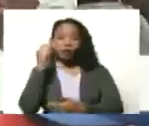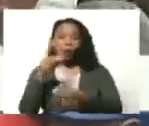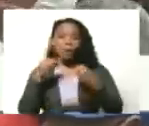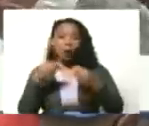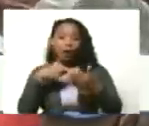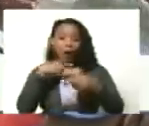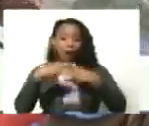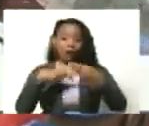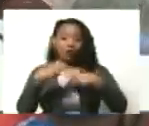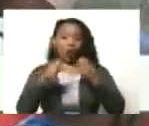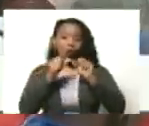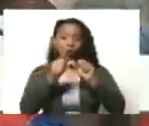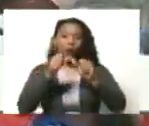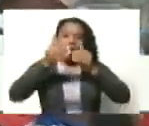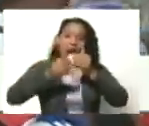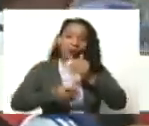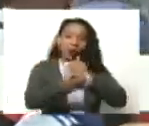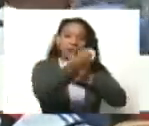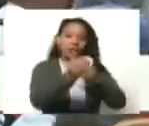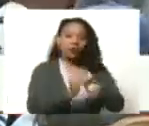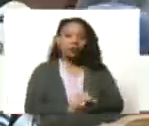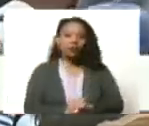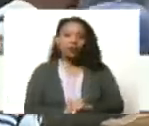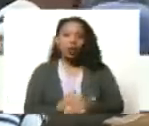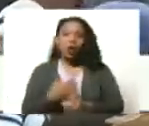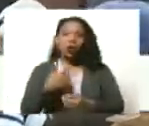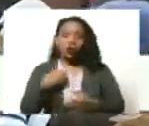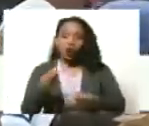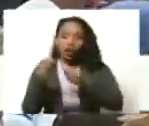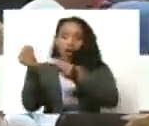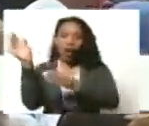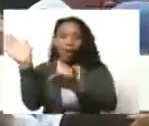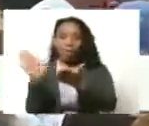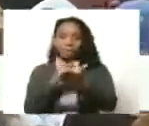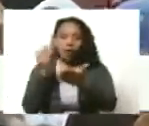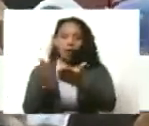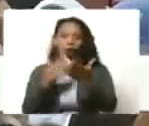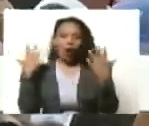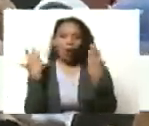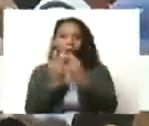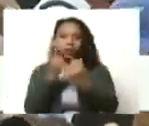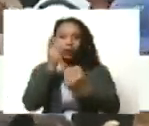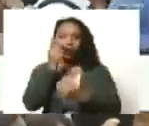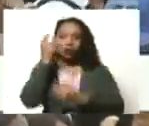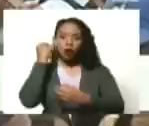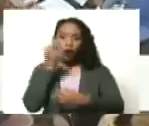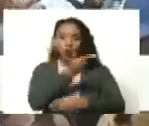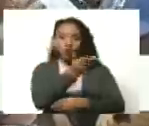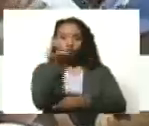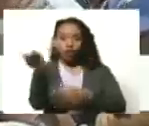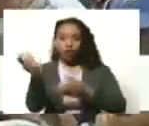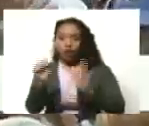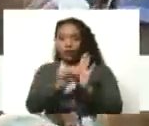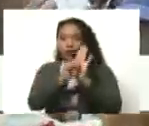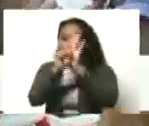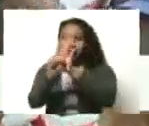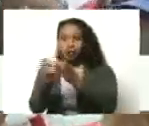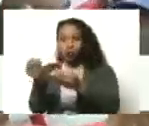que la revolución siga avanzando. Yo les voy a entregar este manual, compañeros y compañeras, a ustedes